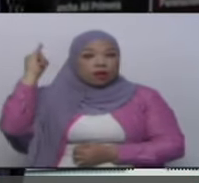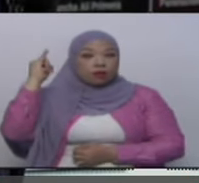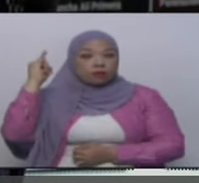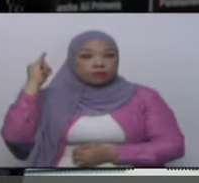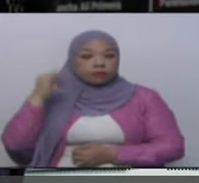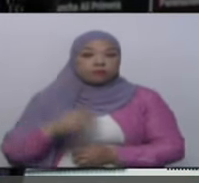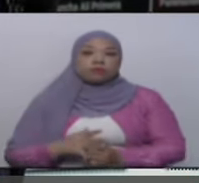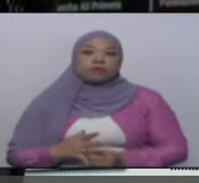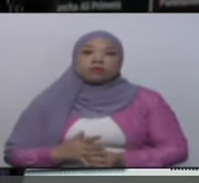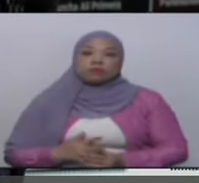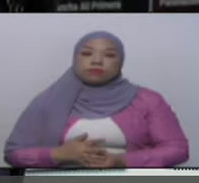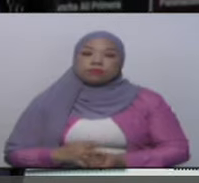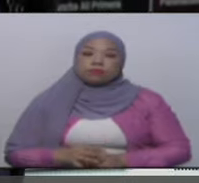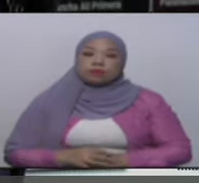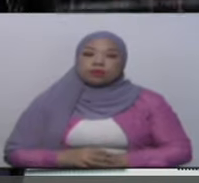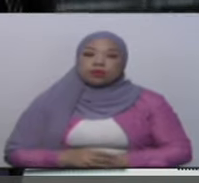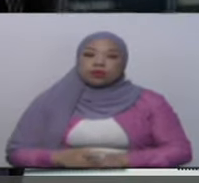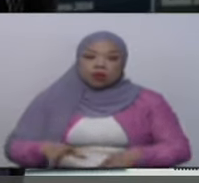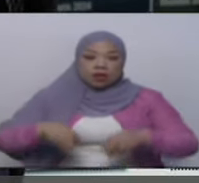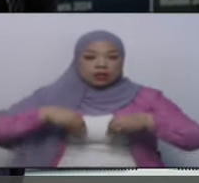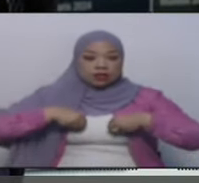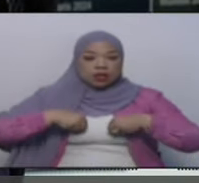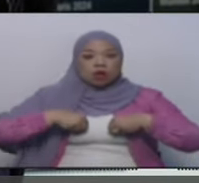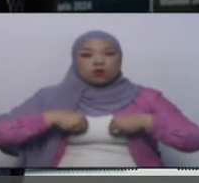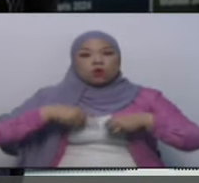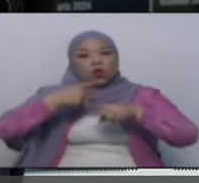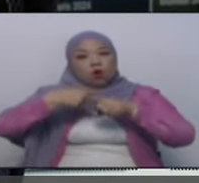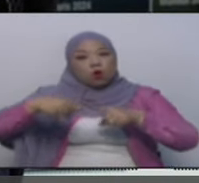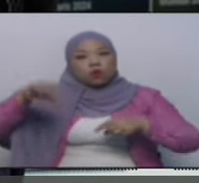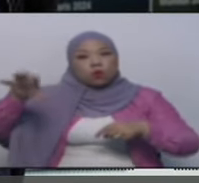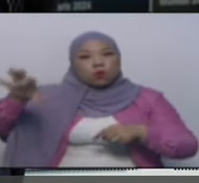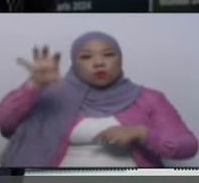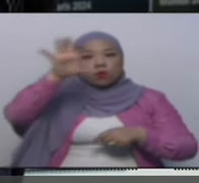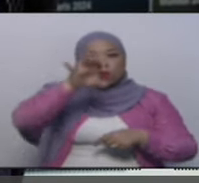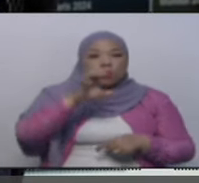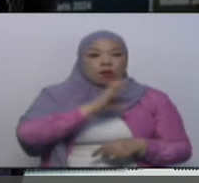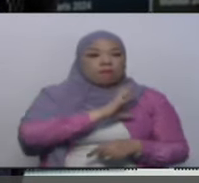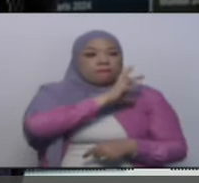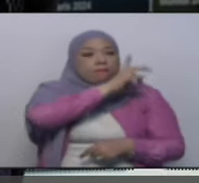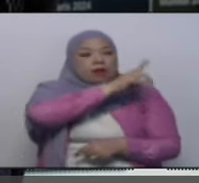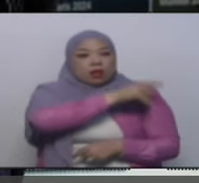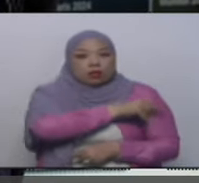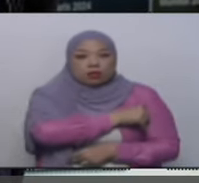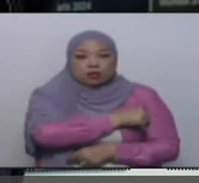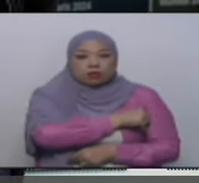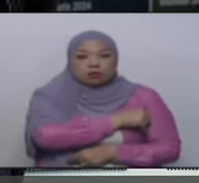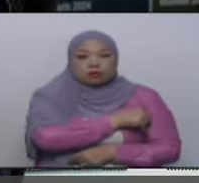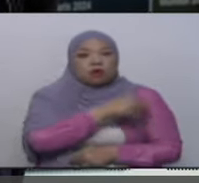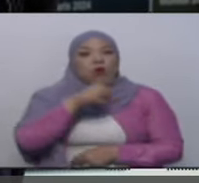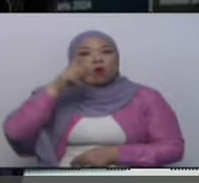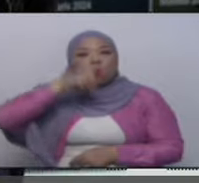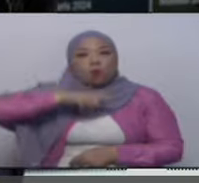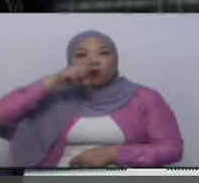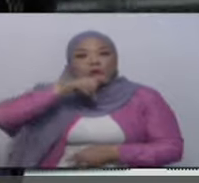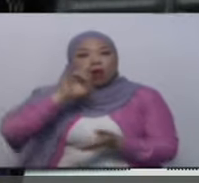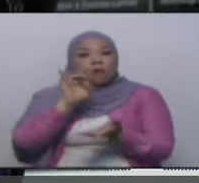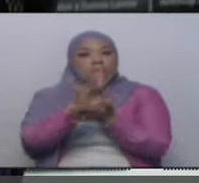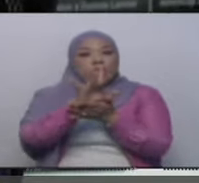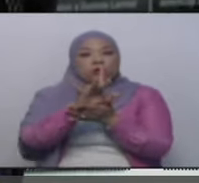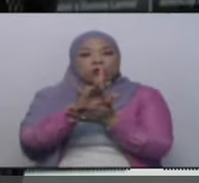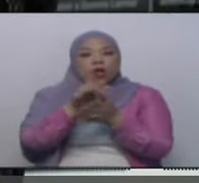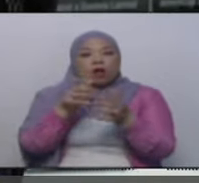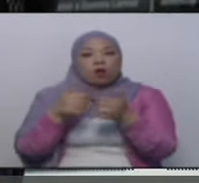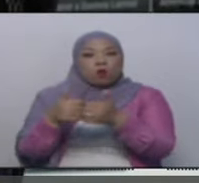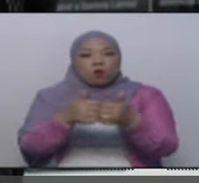que fueran recogidos en Palestina los judíos que eran expulsados y